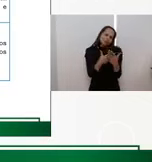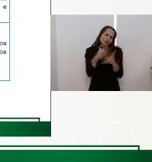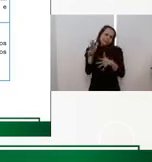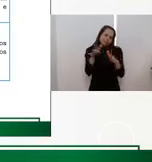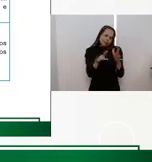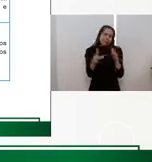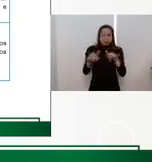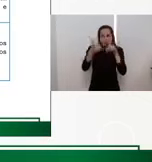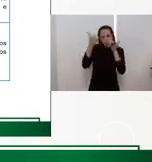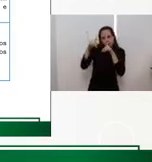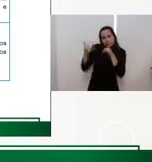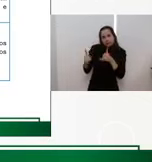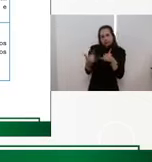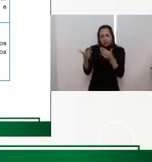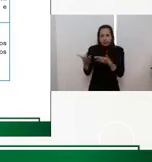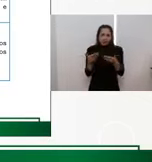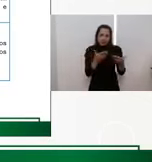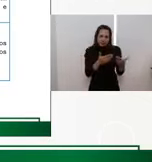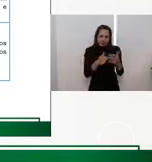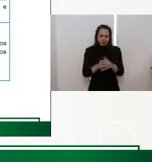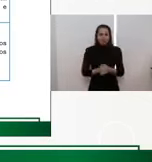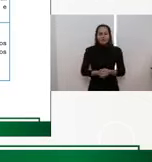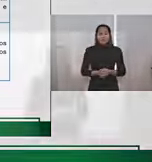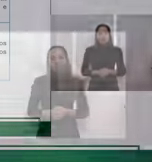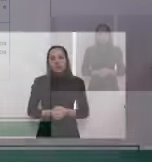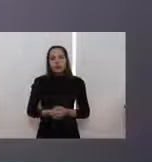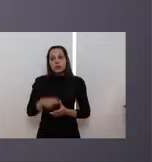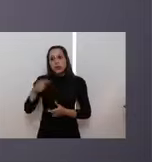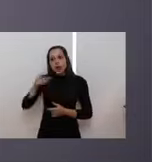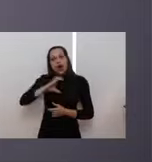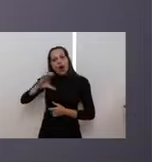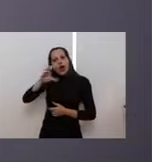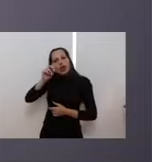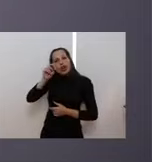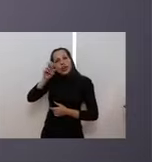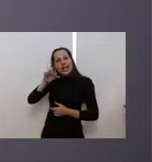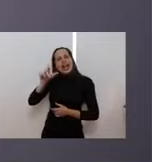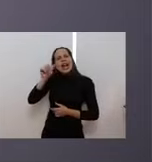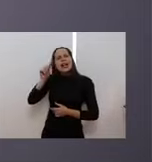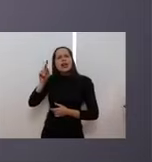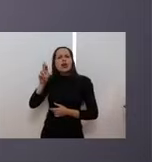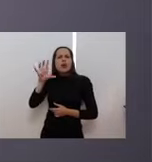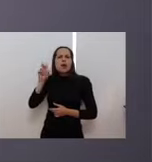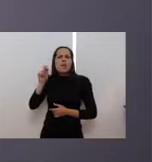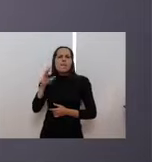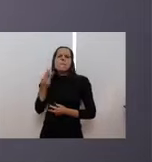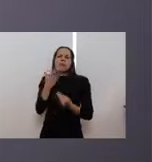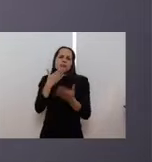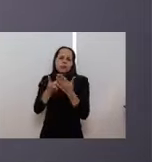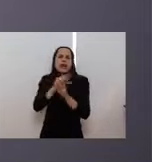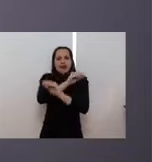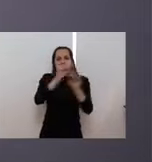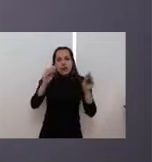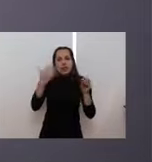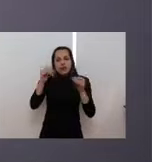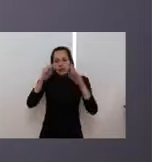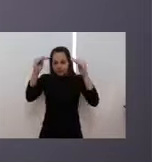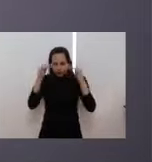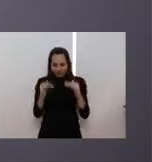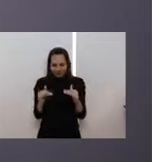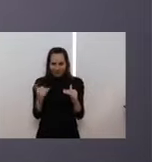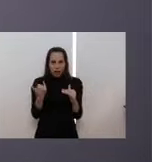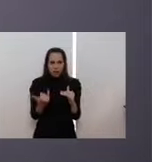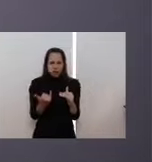y deseó la palabra y hablar con muchas gracias les recuerdo nuevamente a nuestros usuarios que en la parte inferior